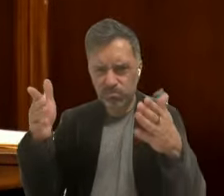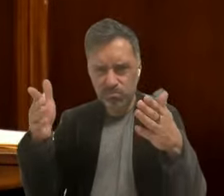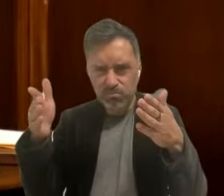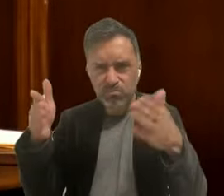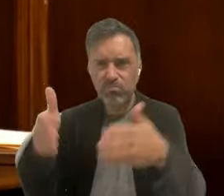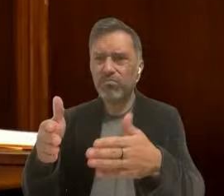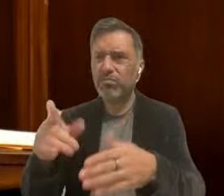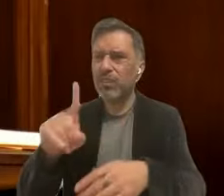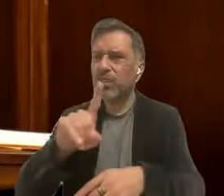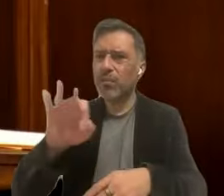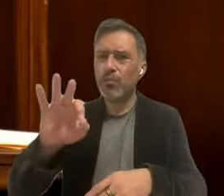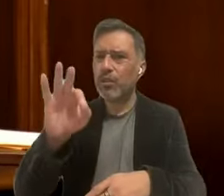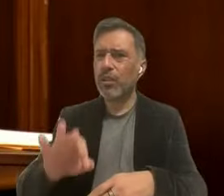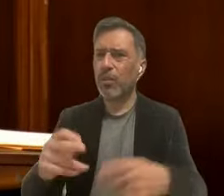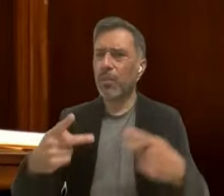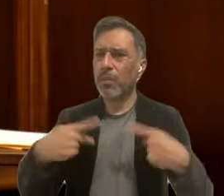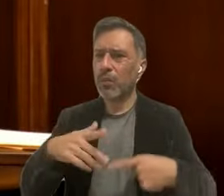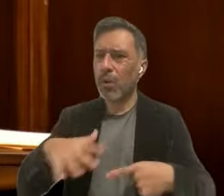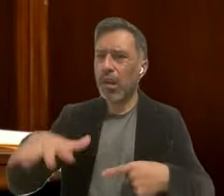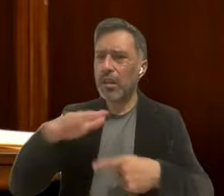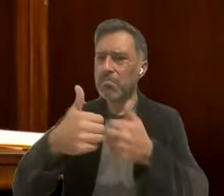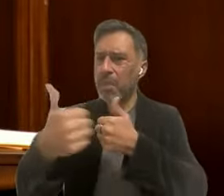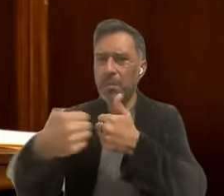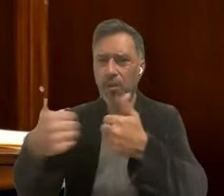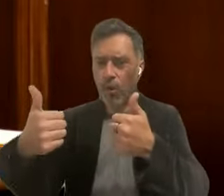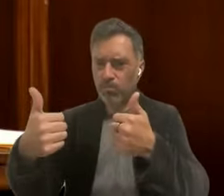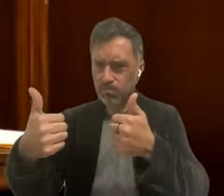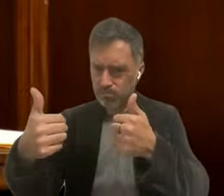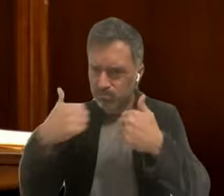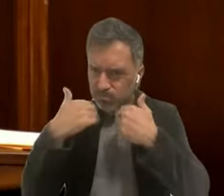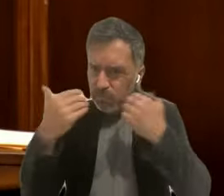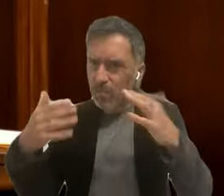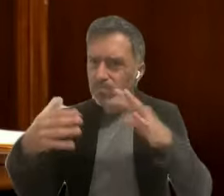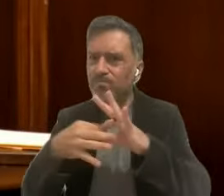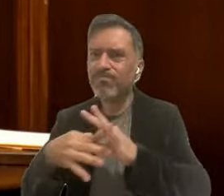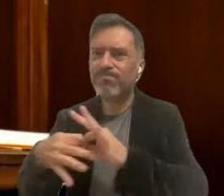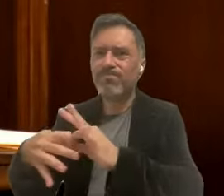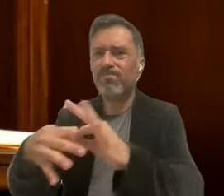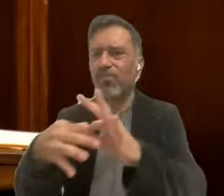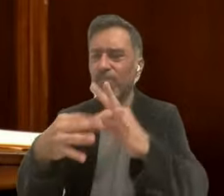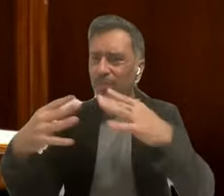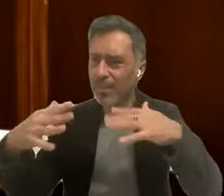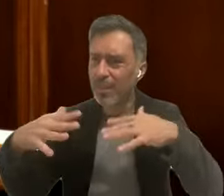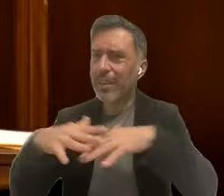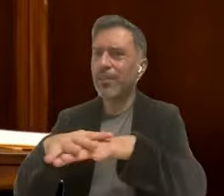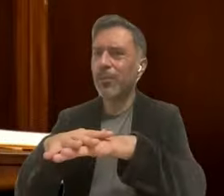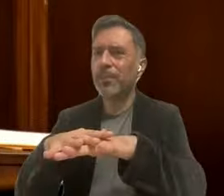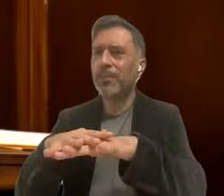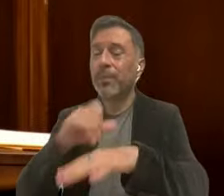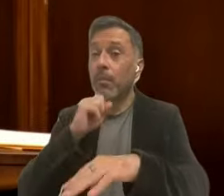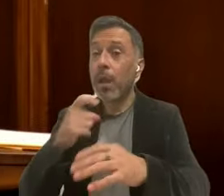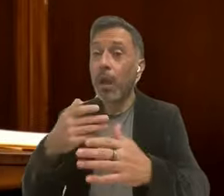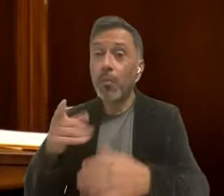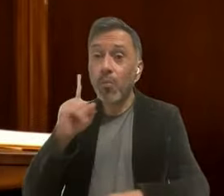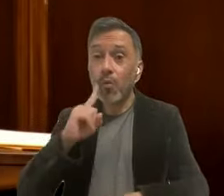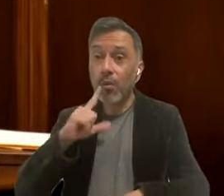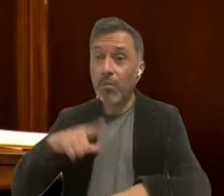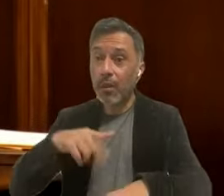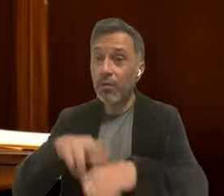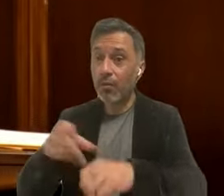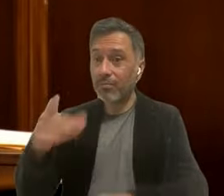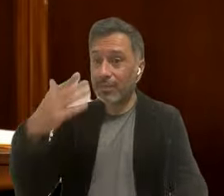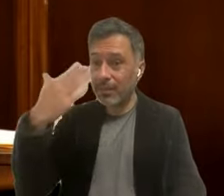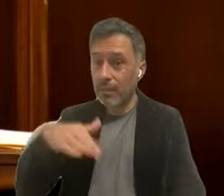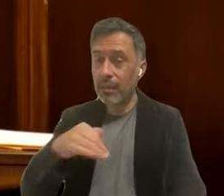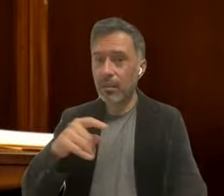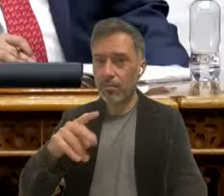social. Nuestra gobernadora sabe que para lograr un cambio real necesitamos instituciones